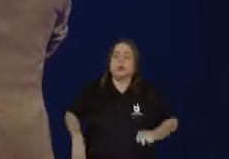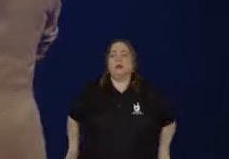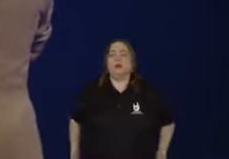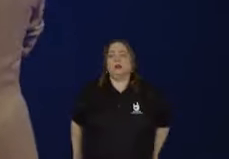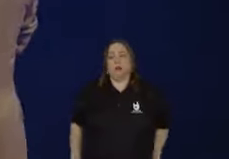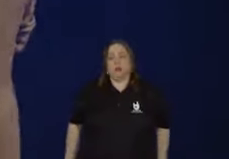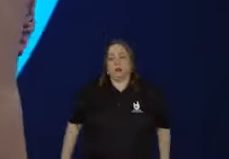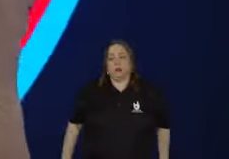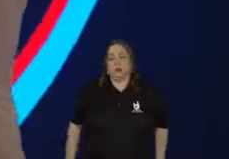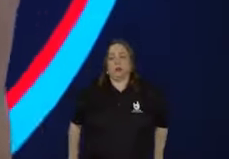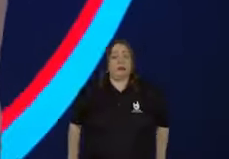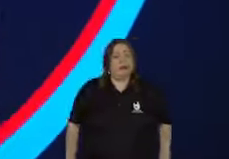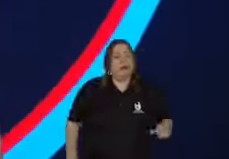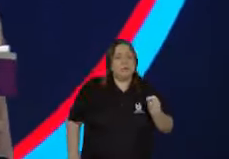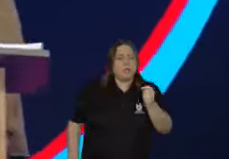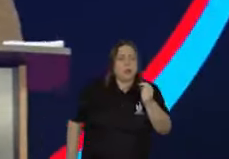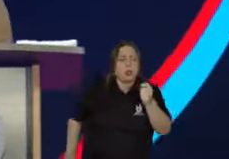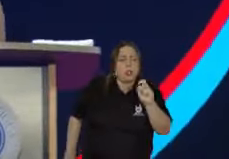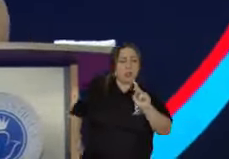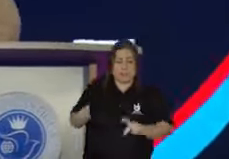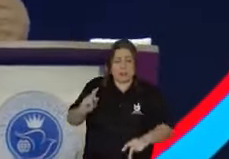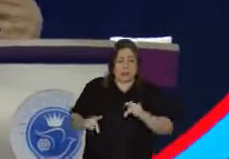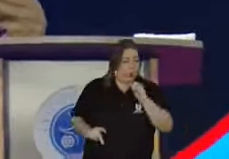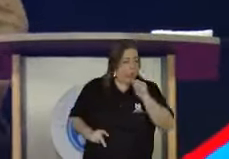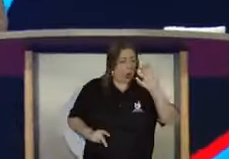no levantaron la mano.